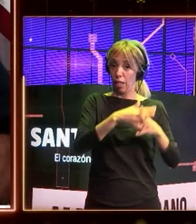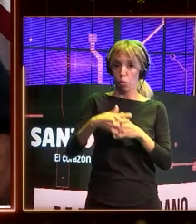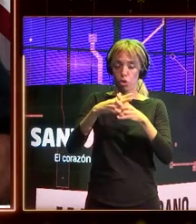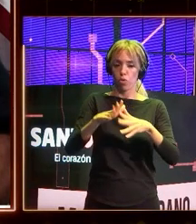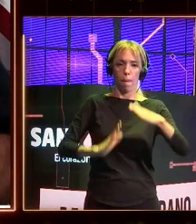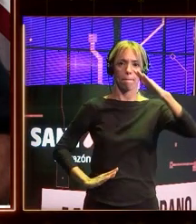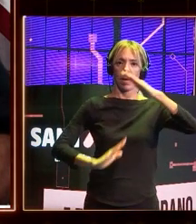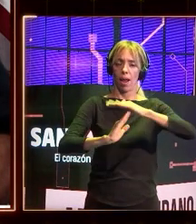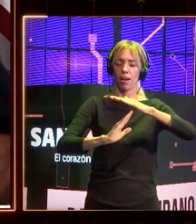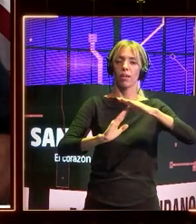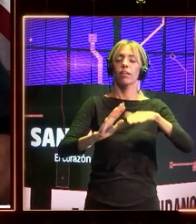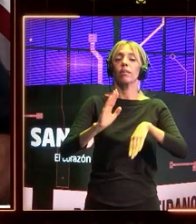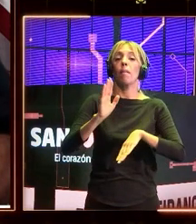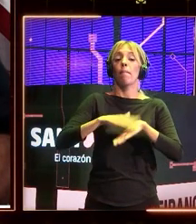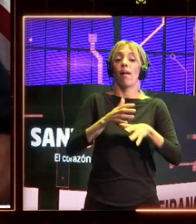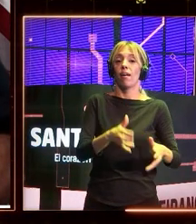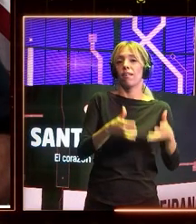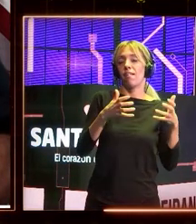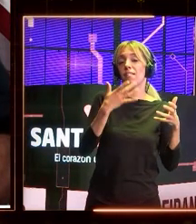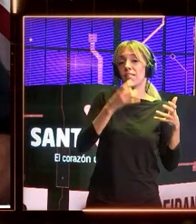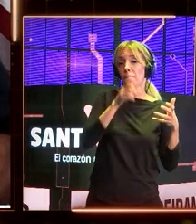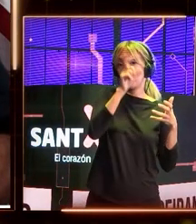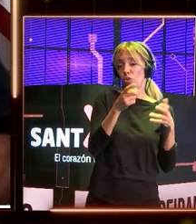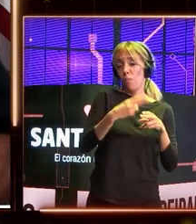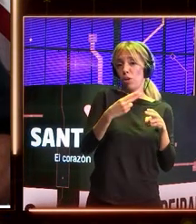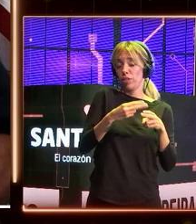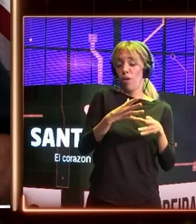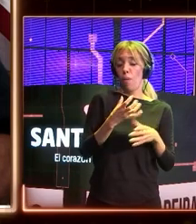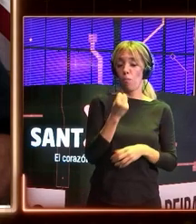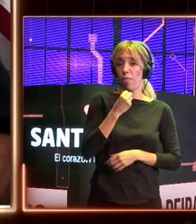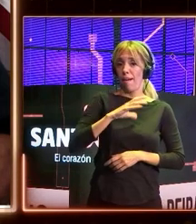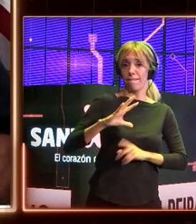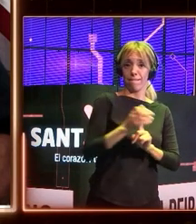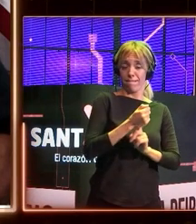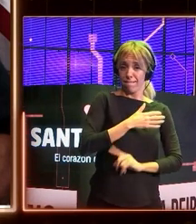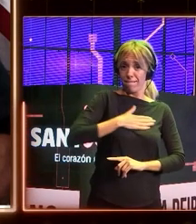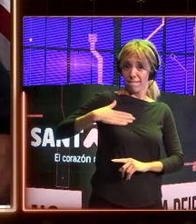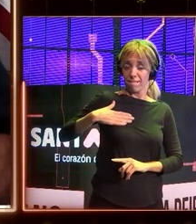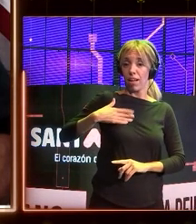a un narcisista que quería asegurar en el poder. Y lo que hemos visto es que fue,